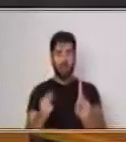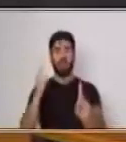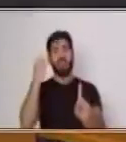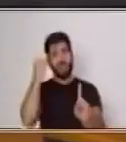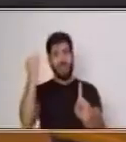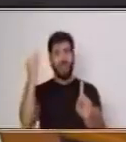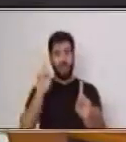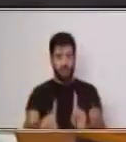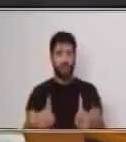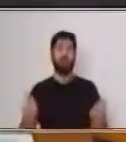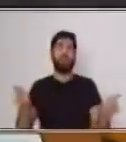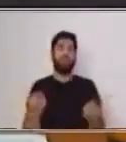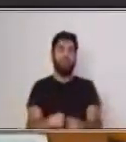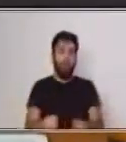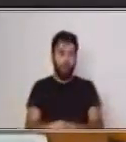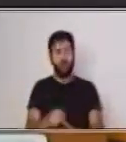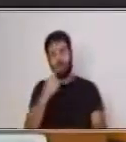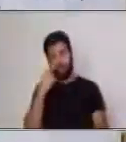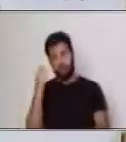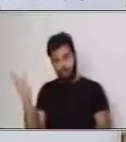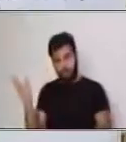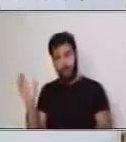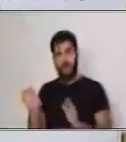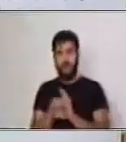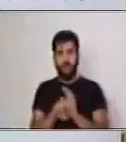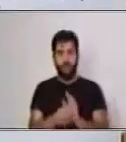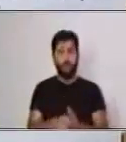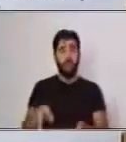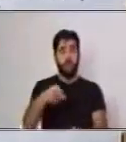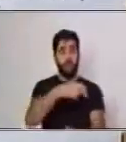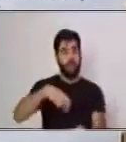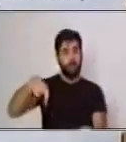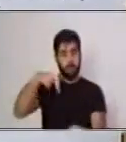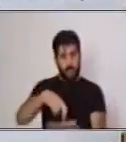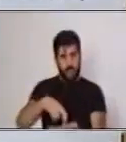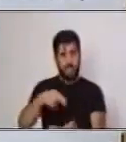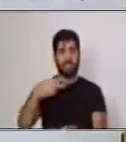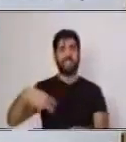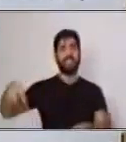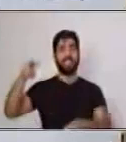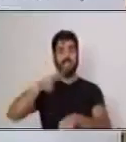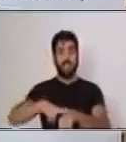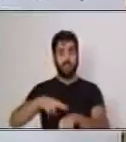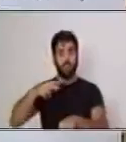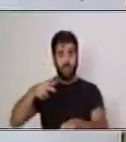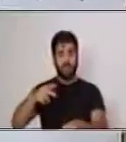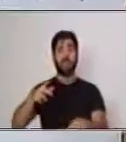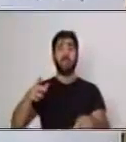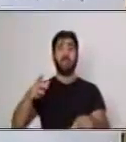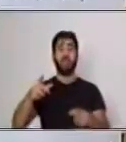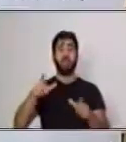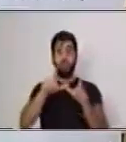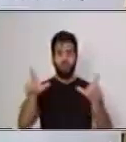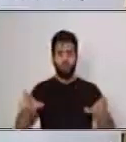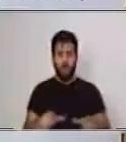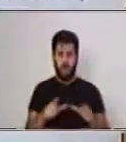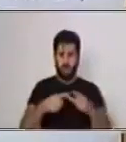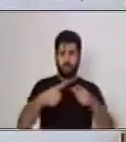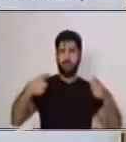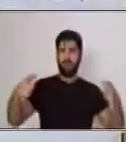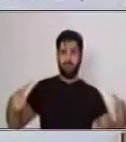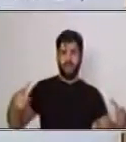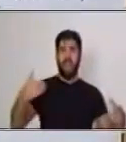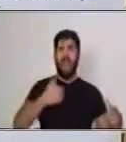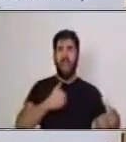ejemplo, los parques nacionales son territorios bastante extensos que presentan uno o